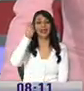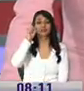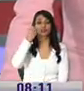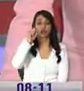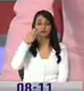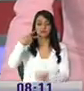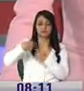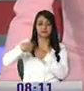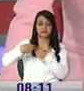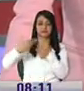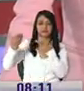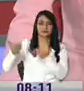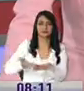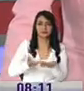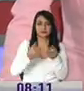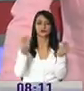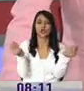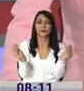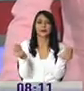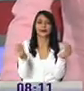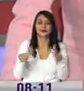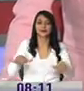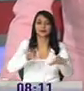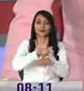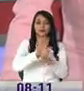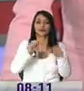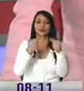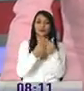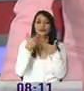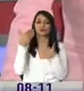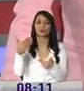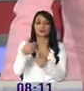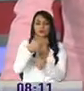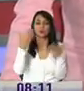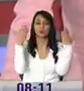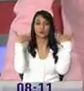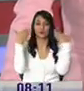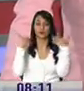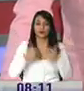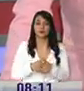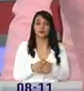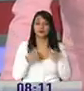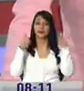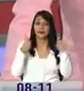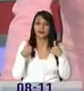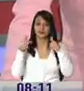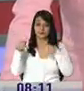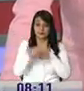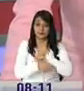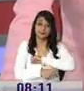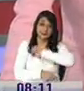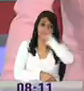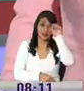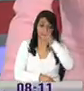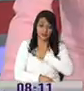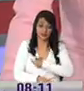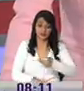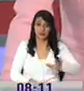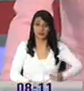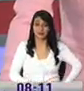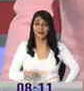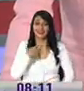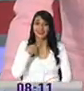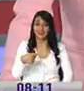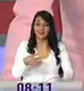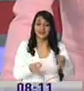con las juventudes de su movimiento al sur oeste de Guayaquil el postulante reiteró que de llegar al poder revelará el listado de